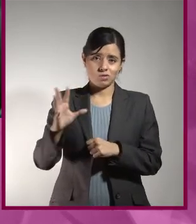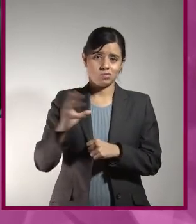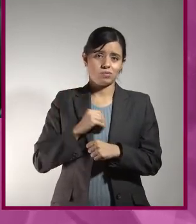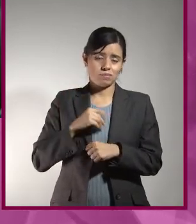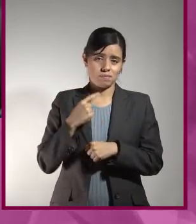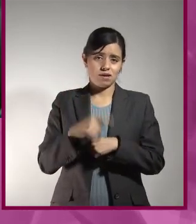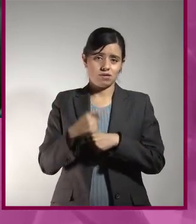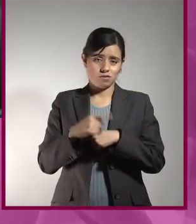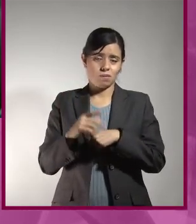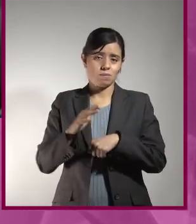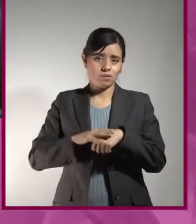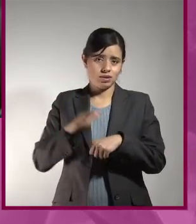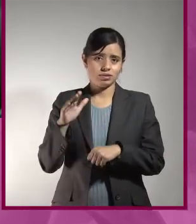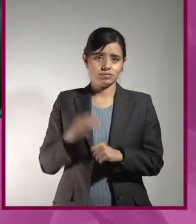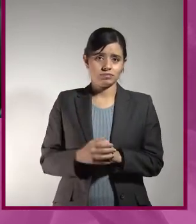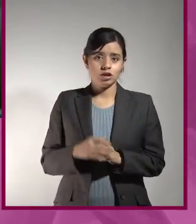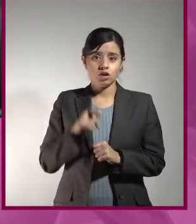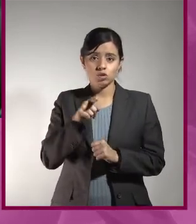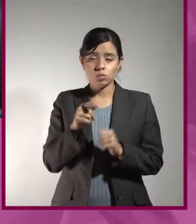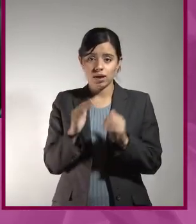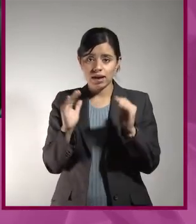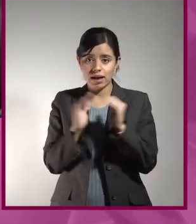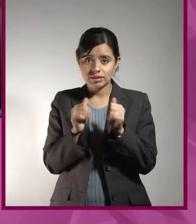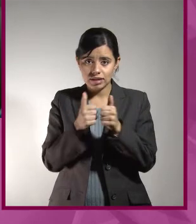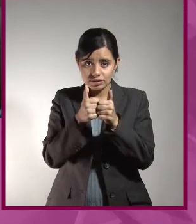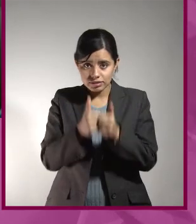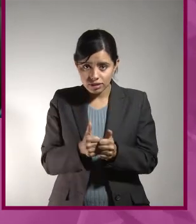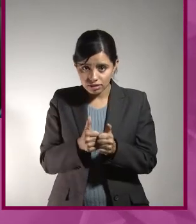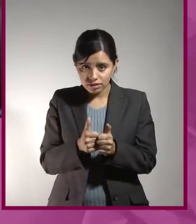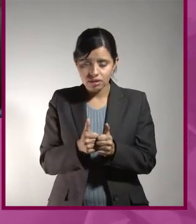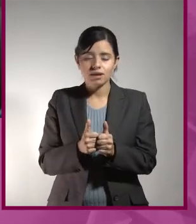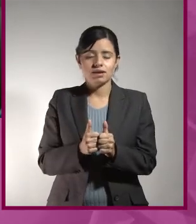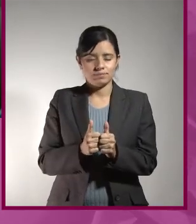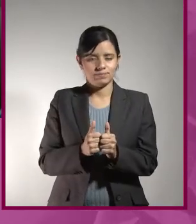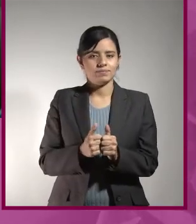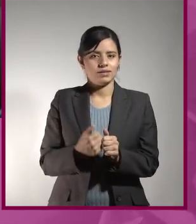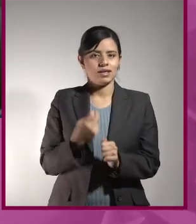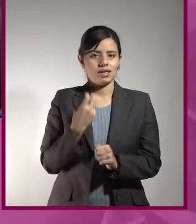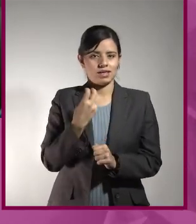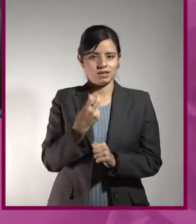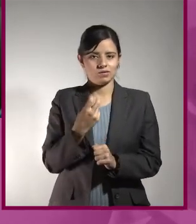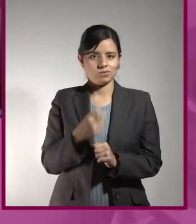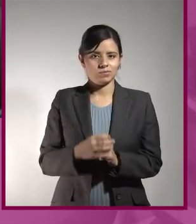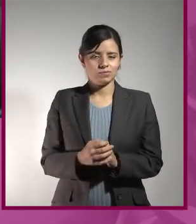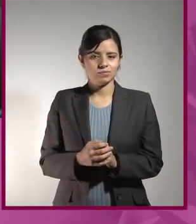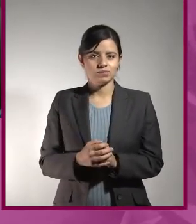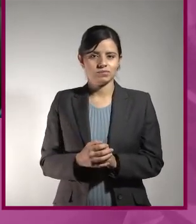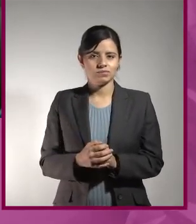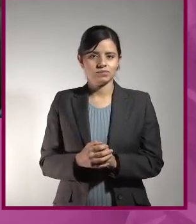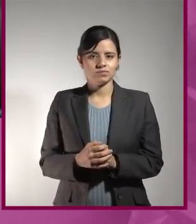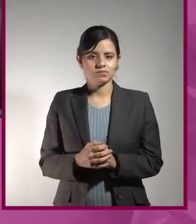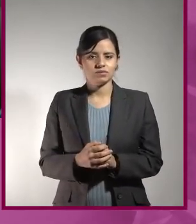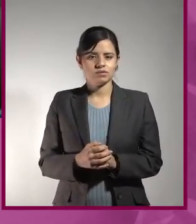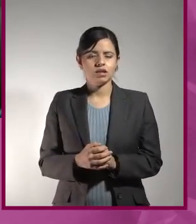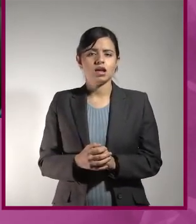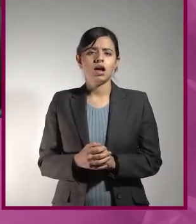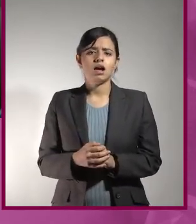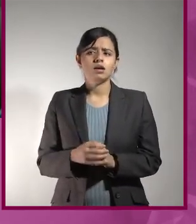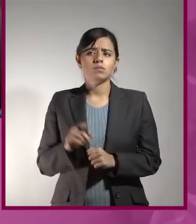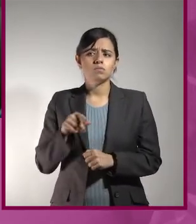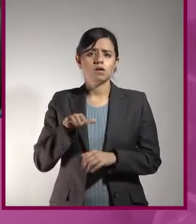contaminación. Así que si te quedas en casa, es una forma de poner en práctica